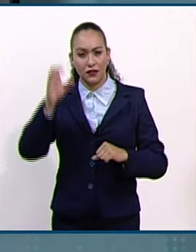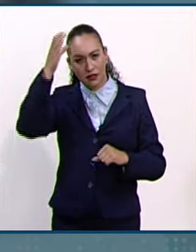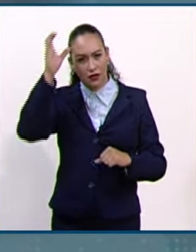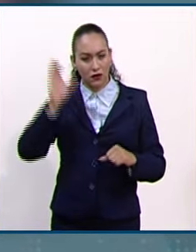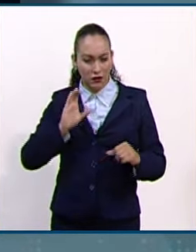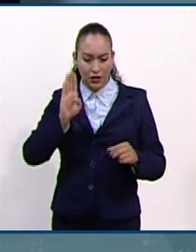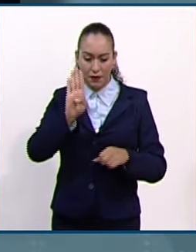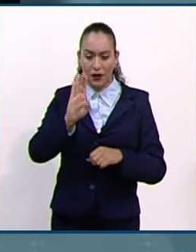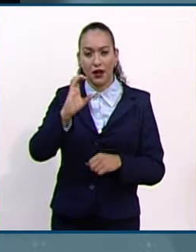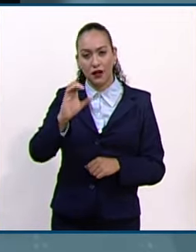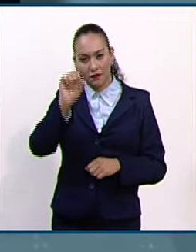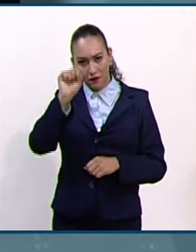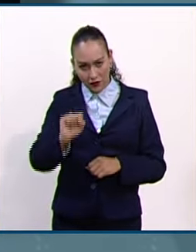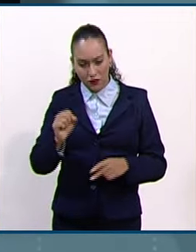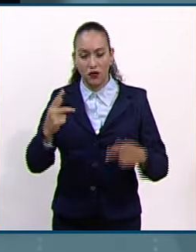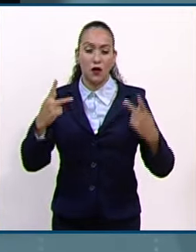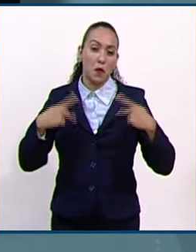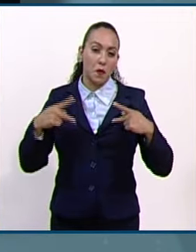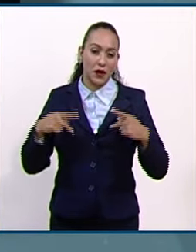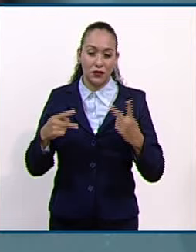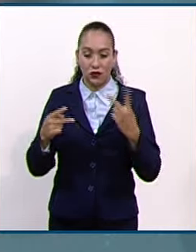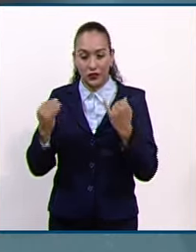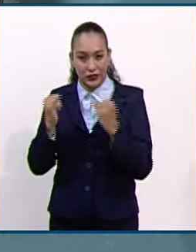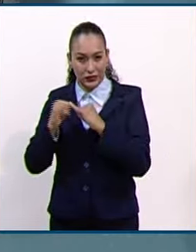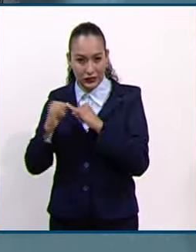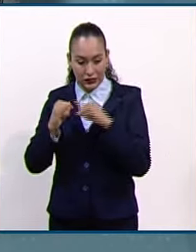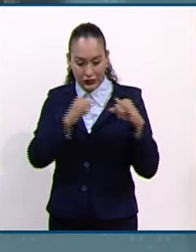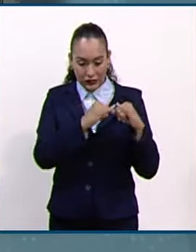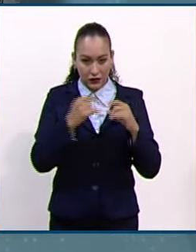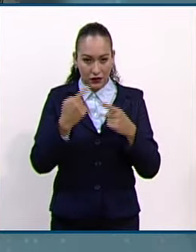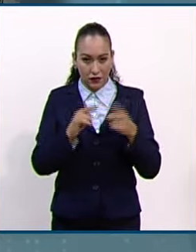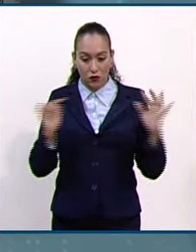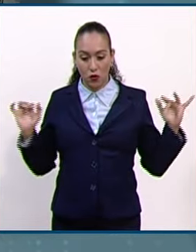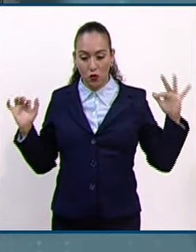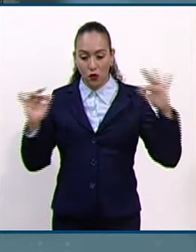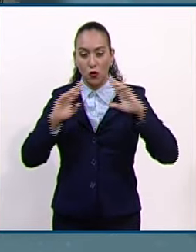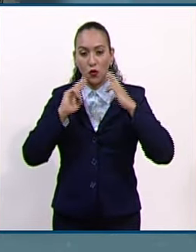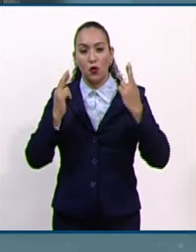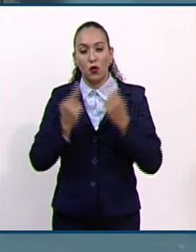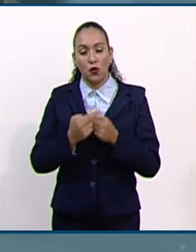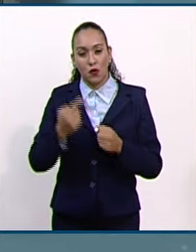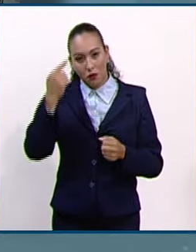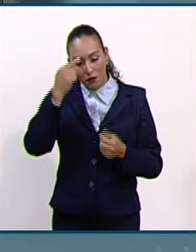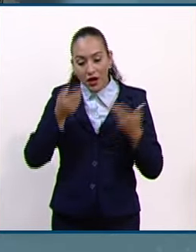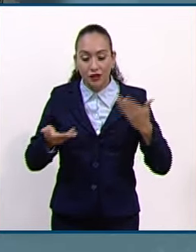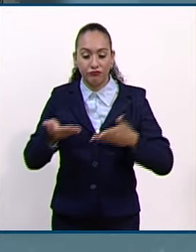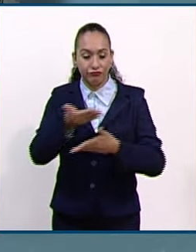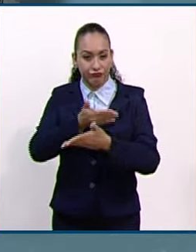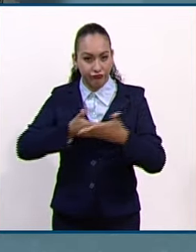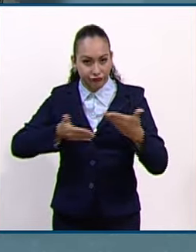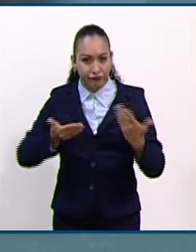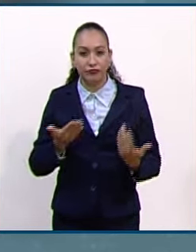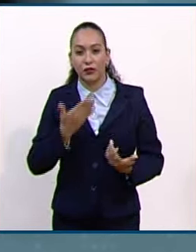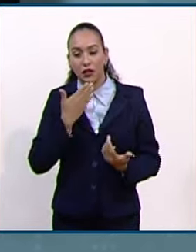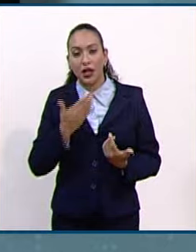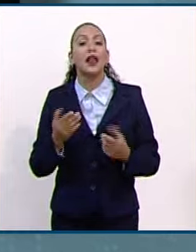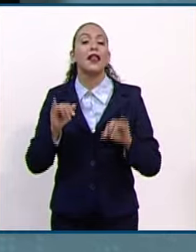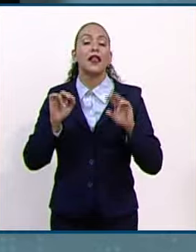California Sur, así como personal de ambas instituciones, se reunieron con el fin de intercambiar buenas prácticas de los